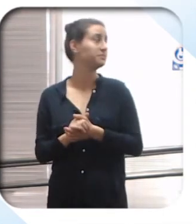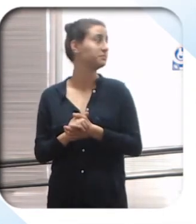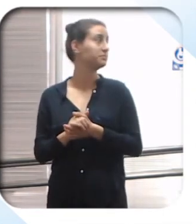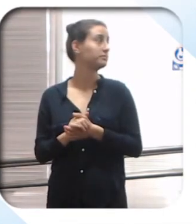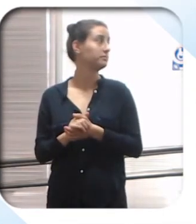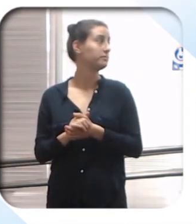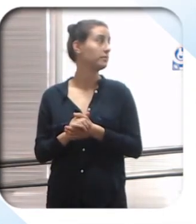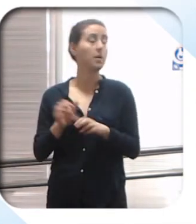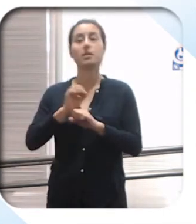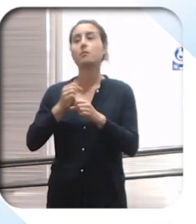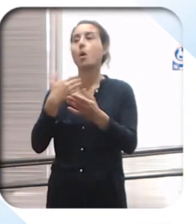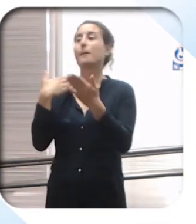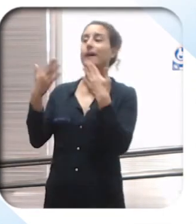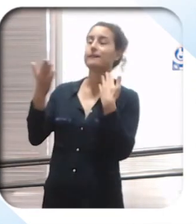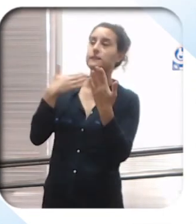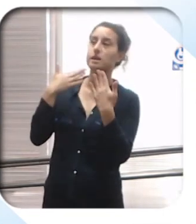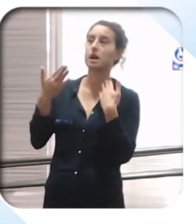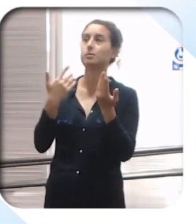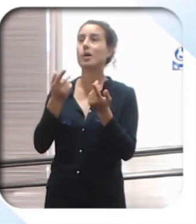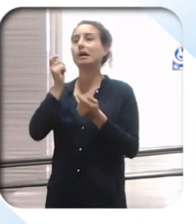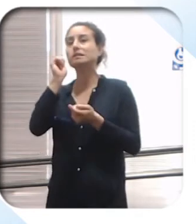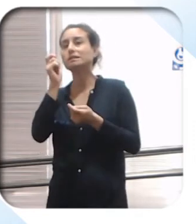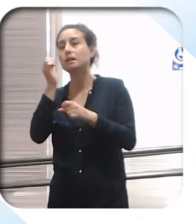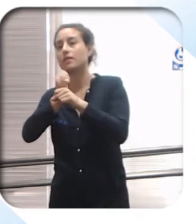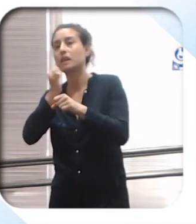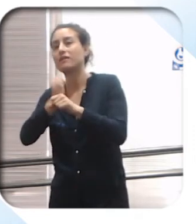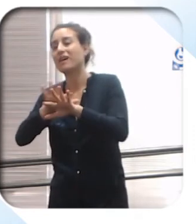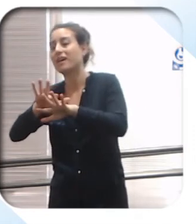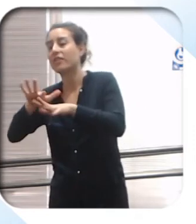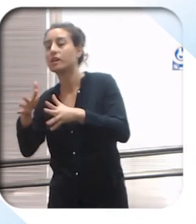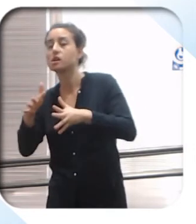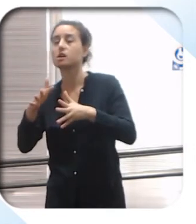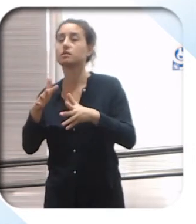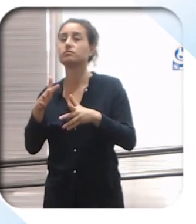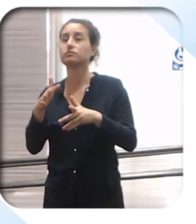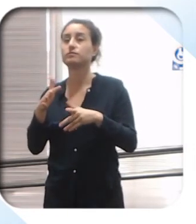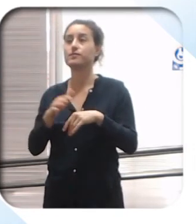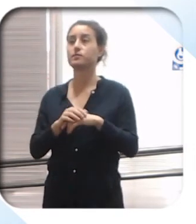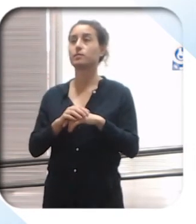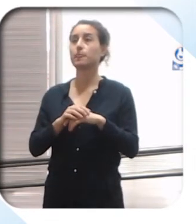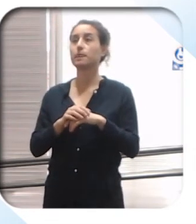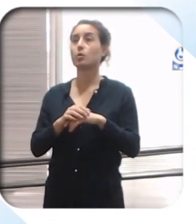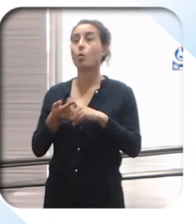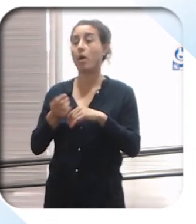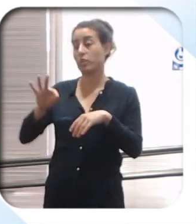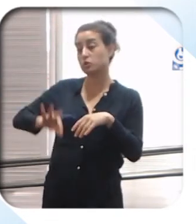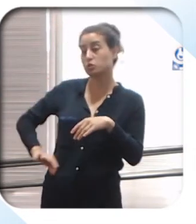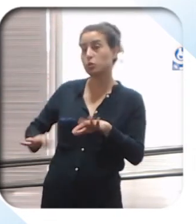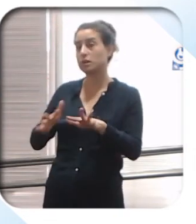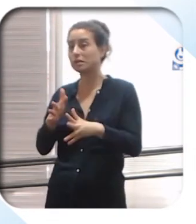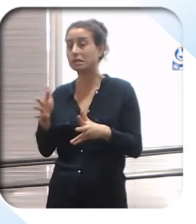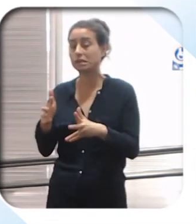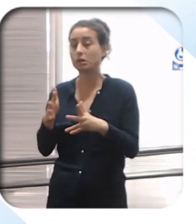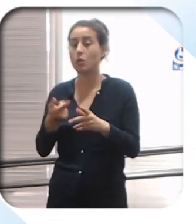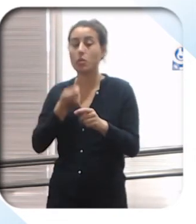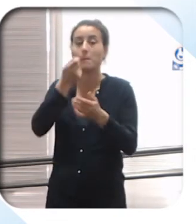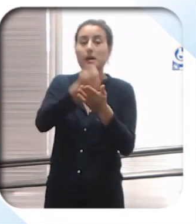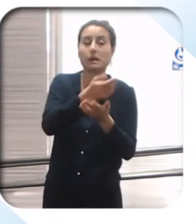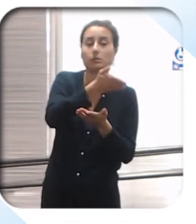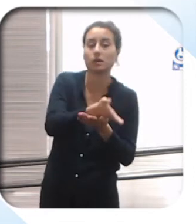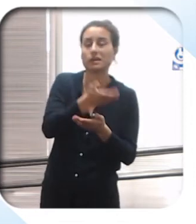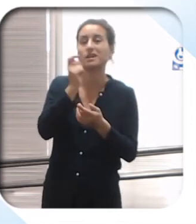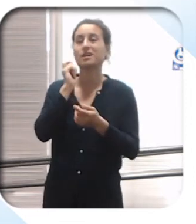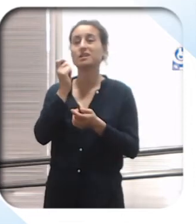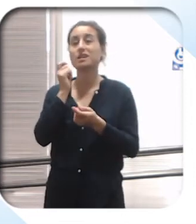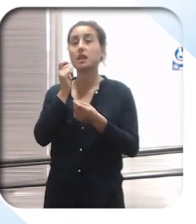decir, dialogamos quién trabaja de qué, cuánto se gana en qué, cuánto vamos a tener que intervenir, entonces quién